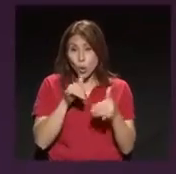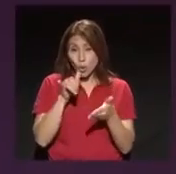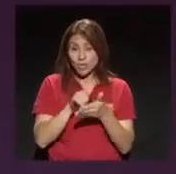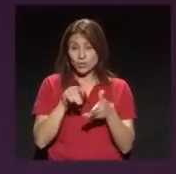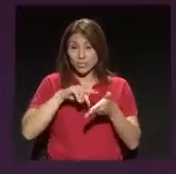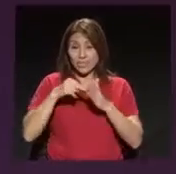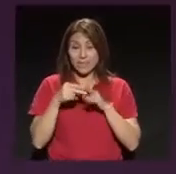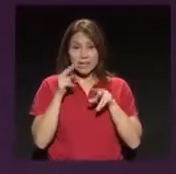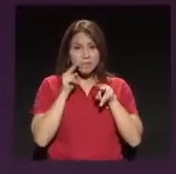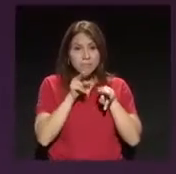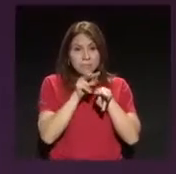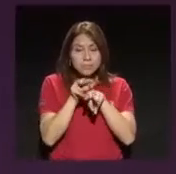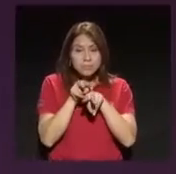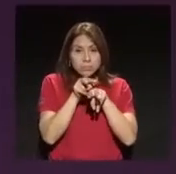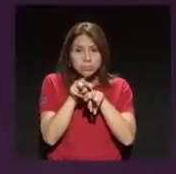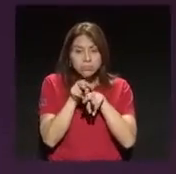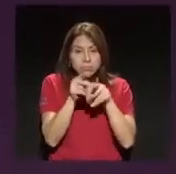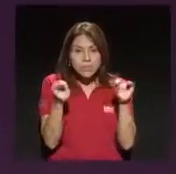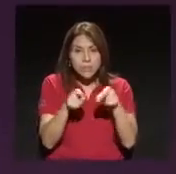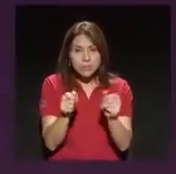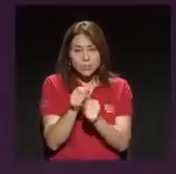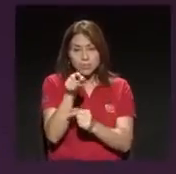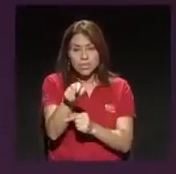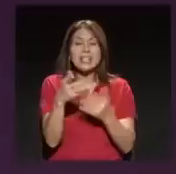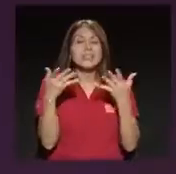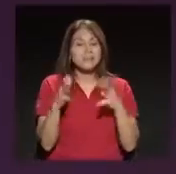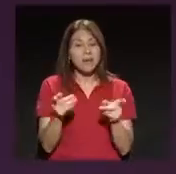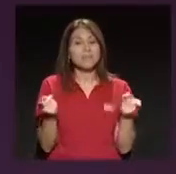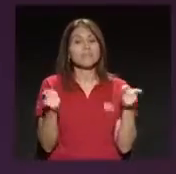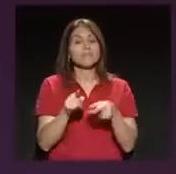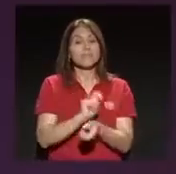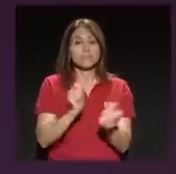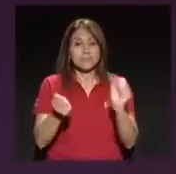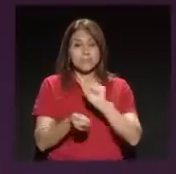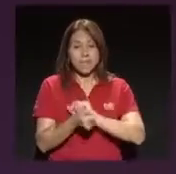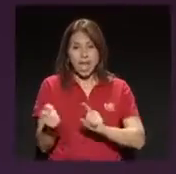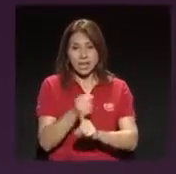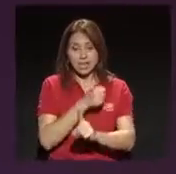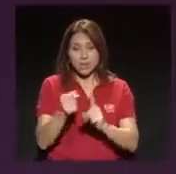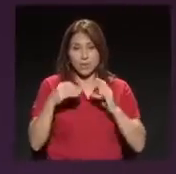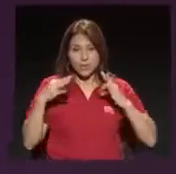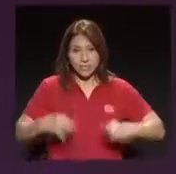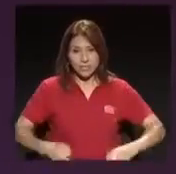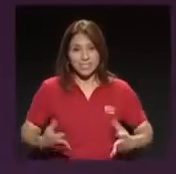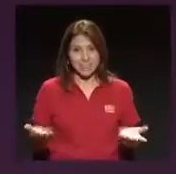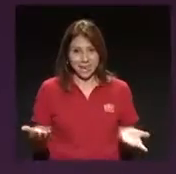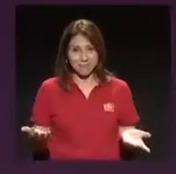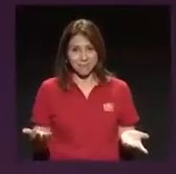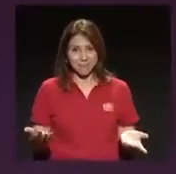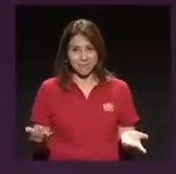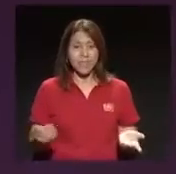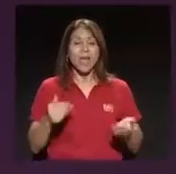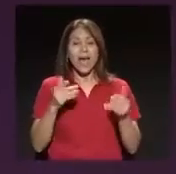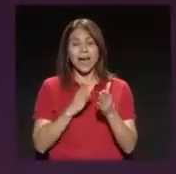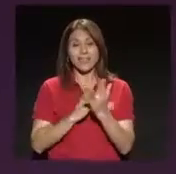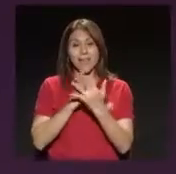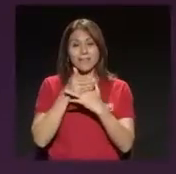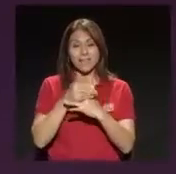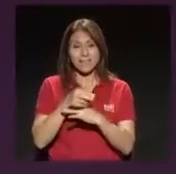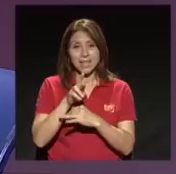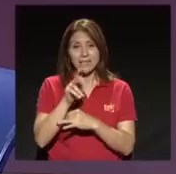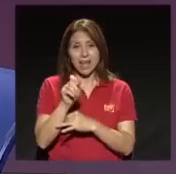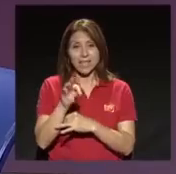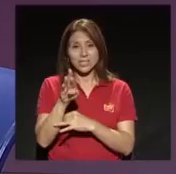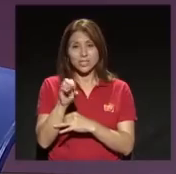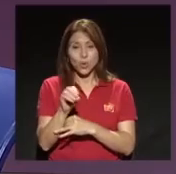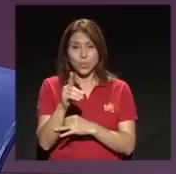y realmente pues se han dado muchos casos ya de agresión física, ¿verdad? Siguiendo tu rastro digital, ¿verdad? Sí.